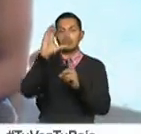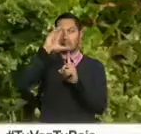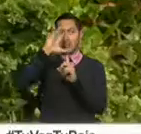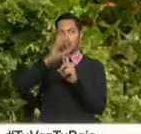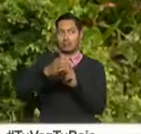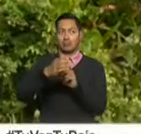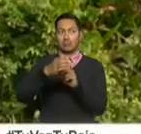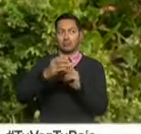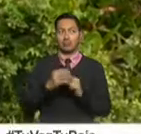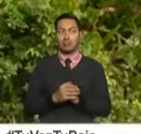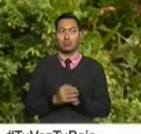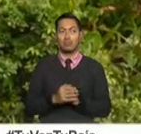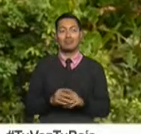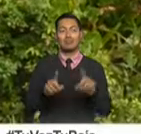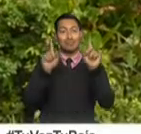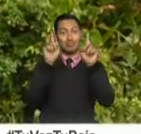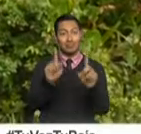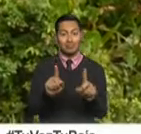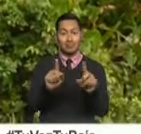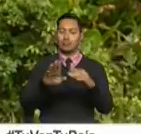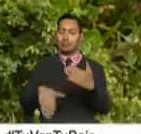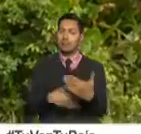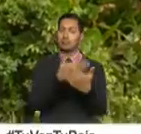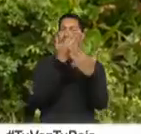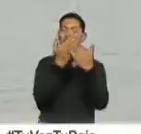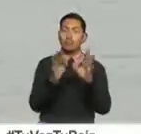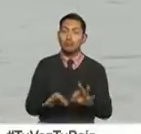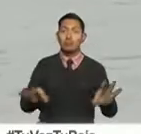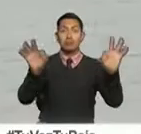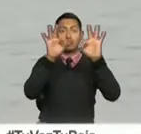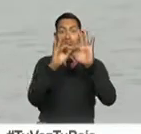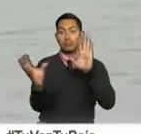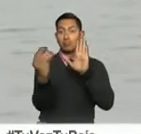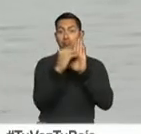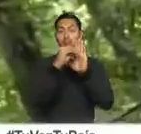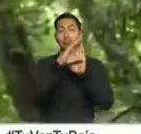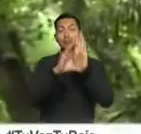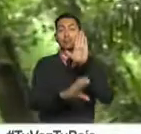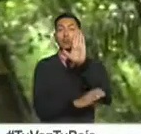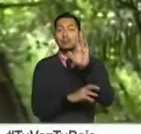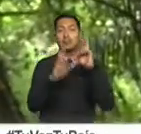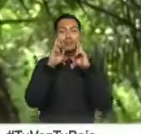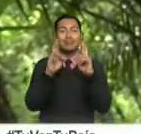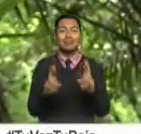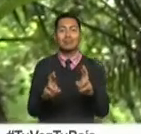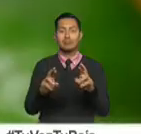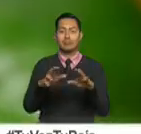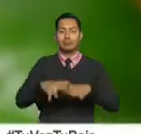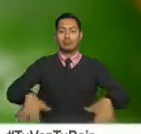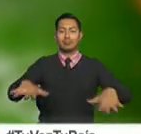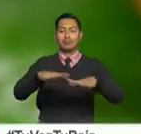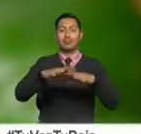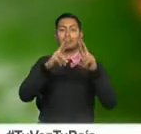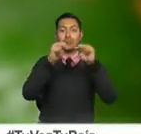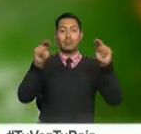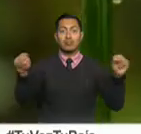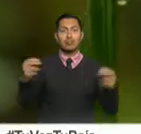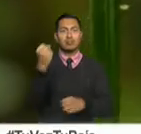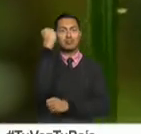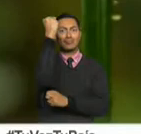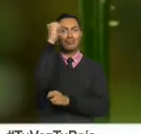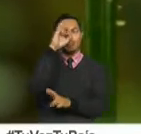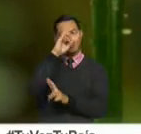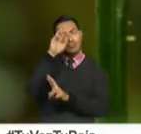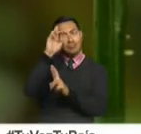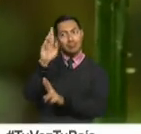cultural. Sin embargo, una de las innovaciones más importantes fue reconocer los derechos de la naturaleza, hecho que ha marcado un gran